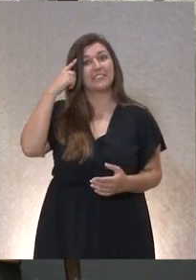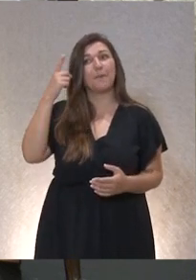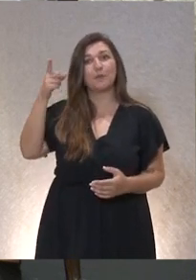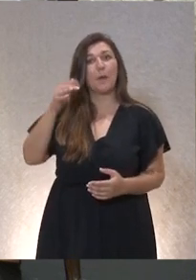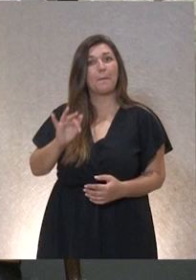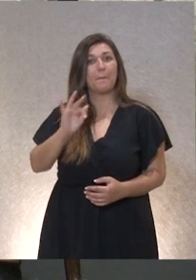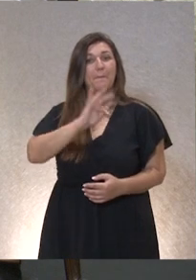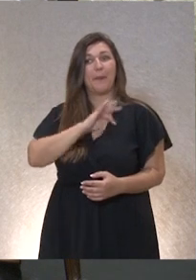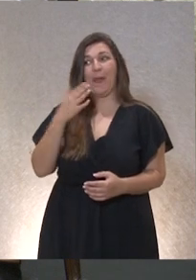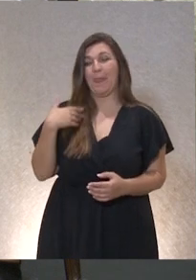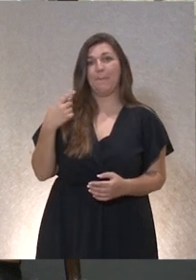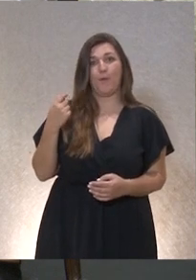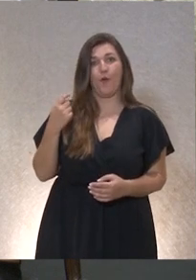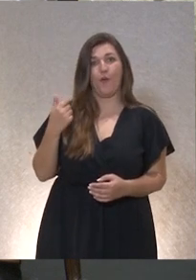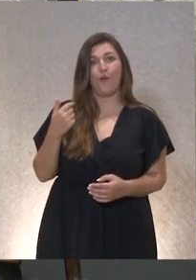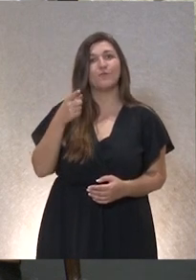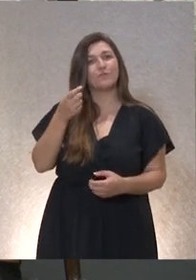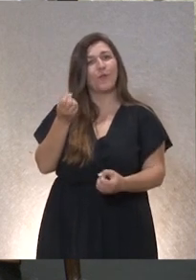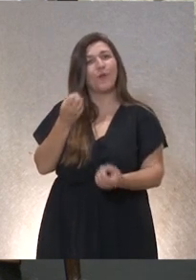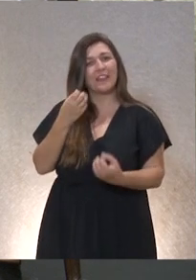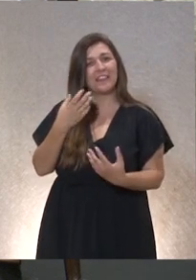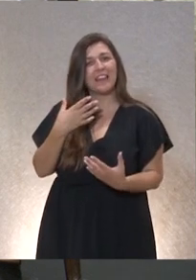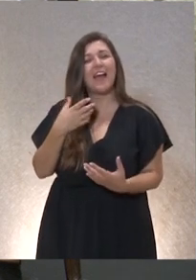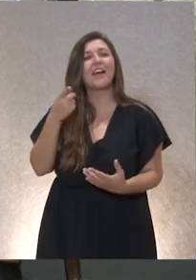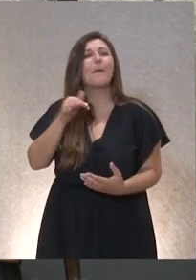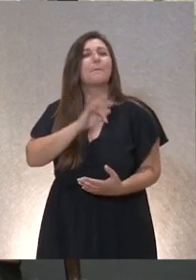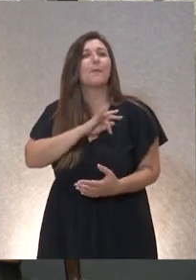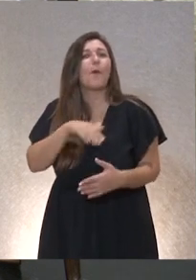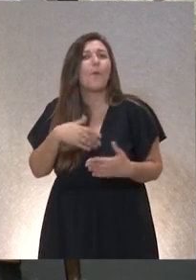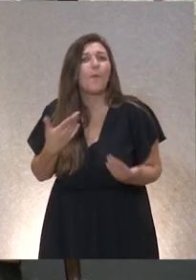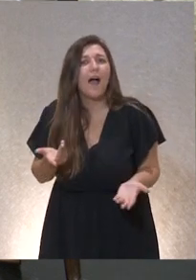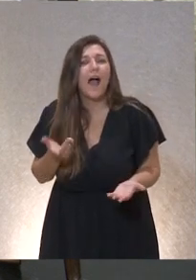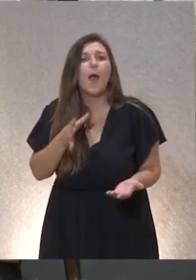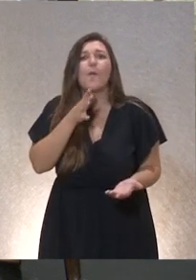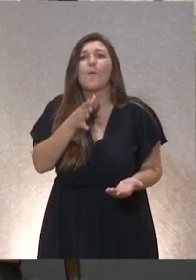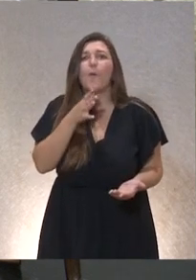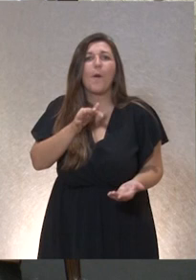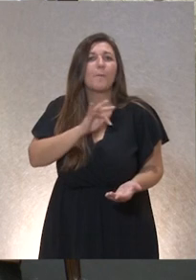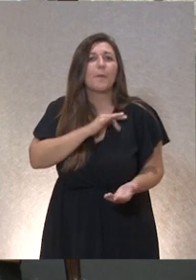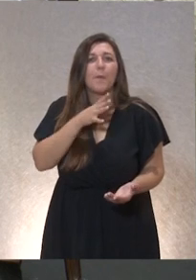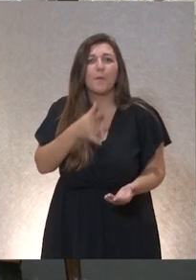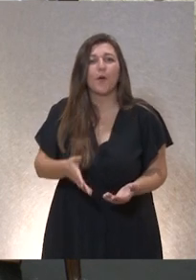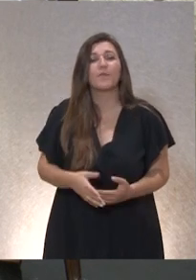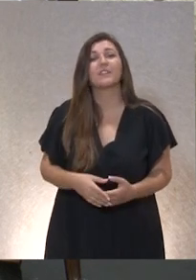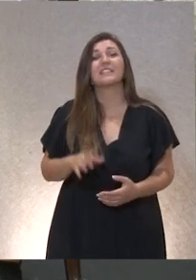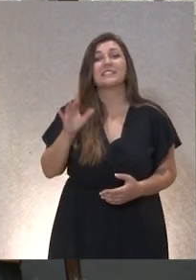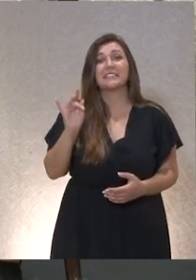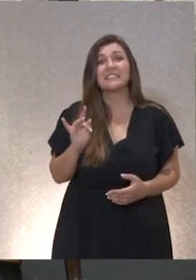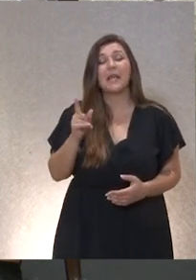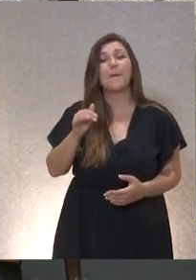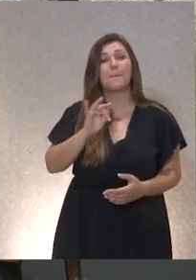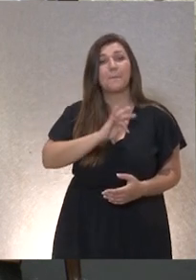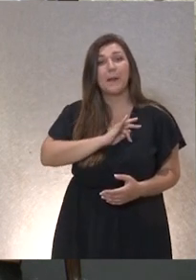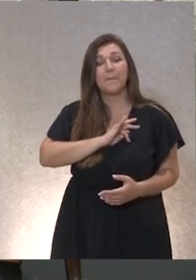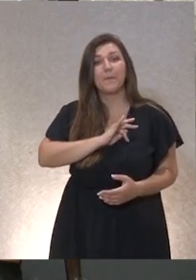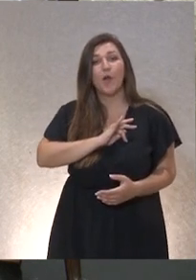premio recientemente nos puedes contar qué premio ha sido y Y por qué te lo han dado Sí el premio